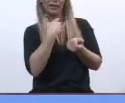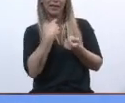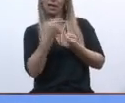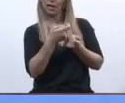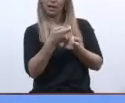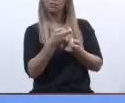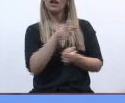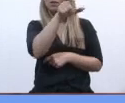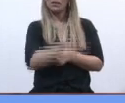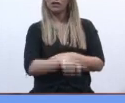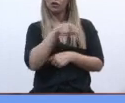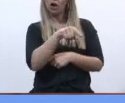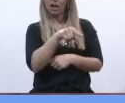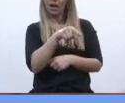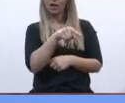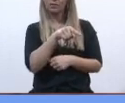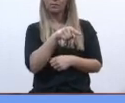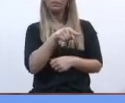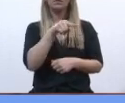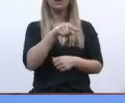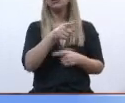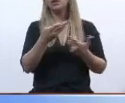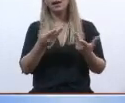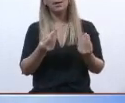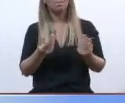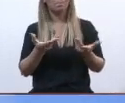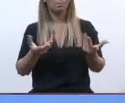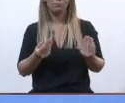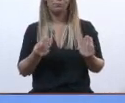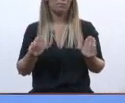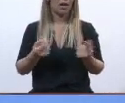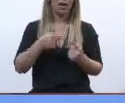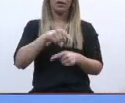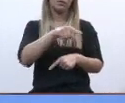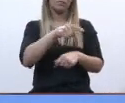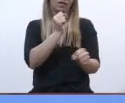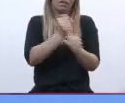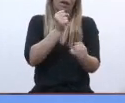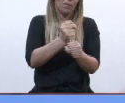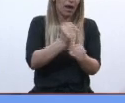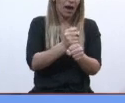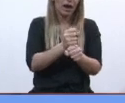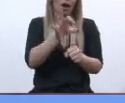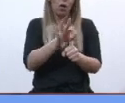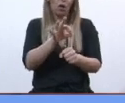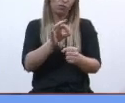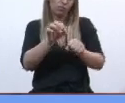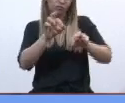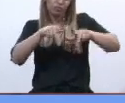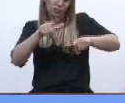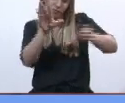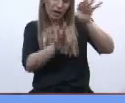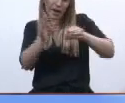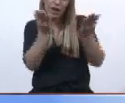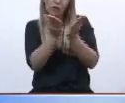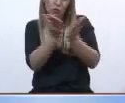una persona que viene y que trabaja sobre el Tratado de los Derechos del Niño,